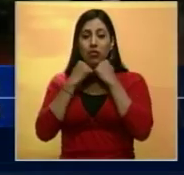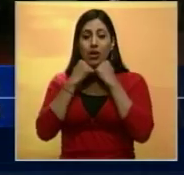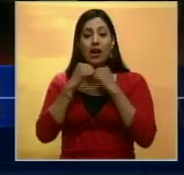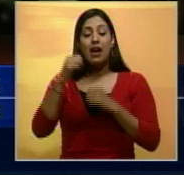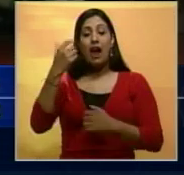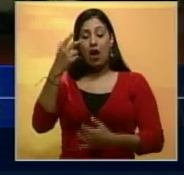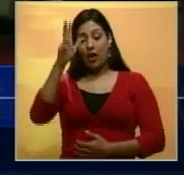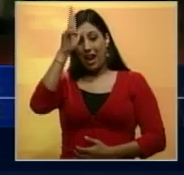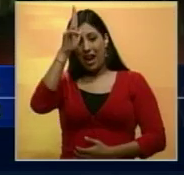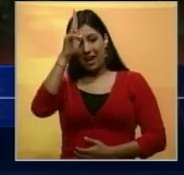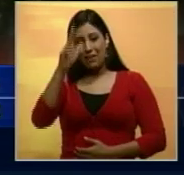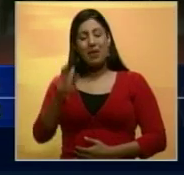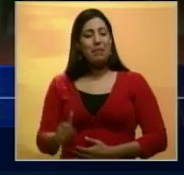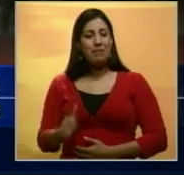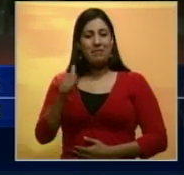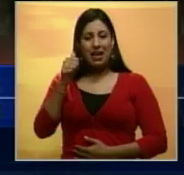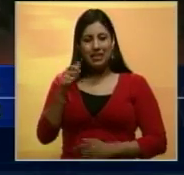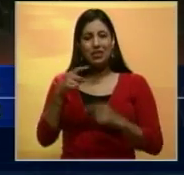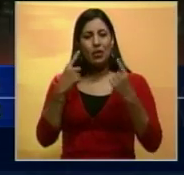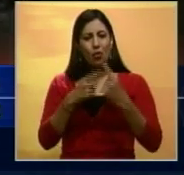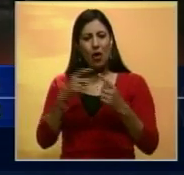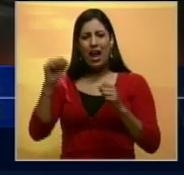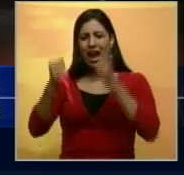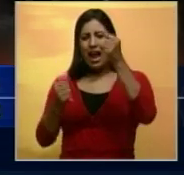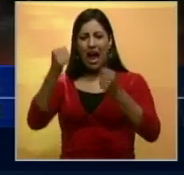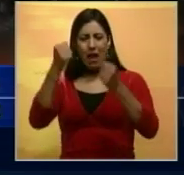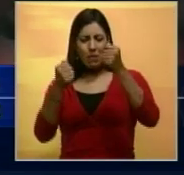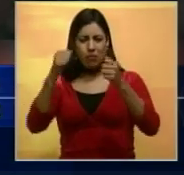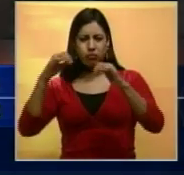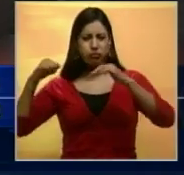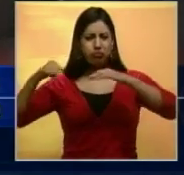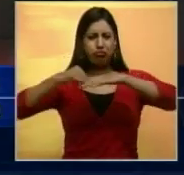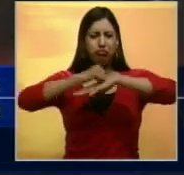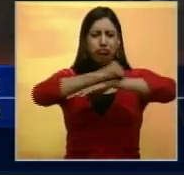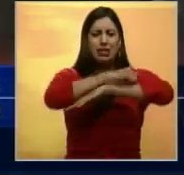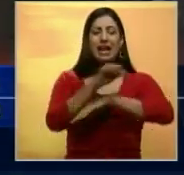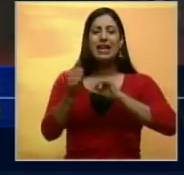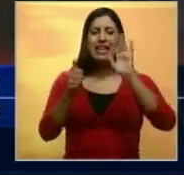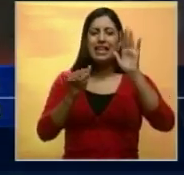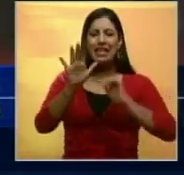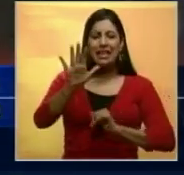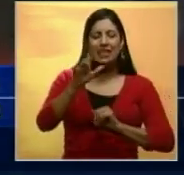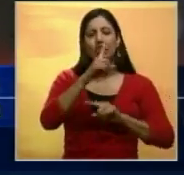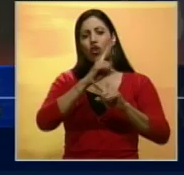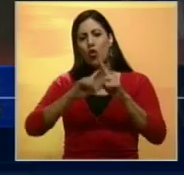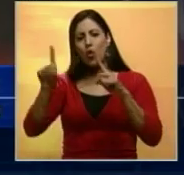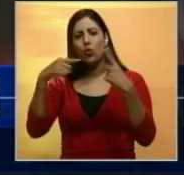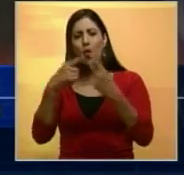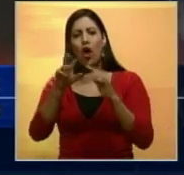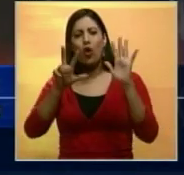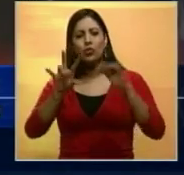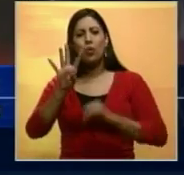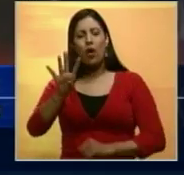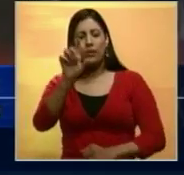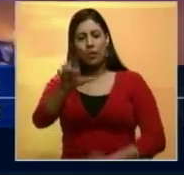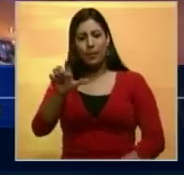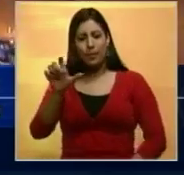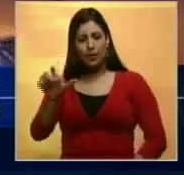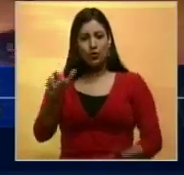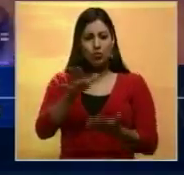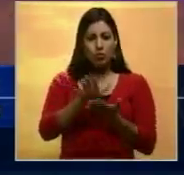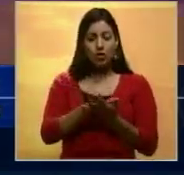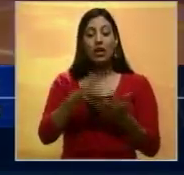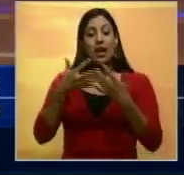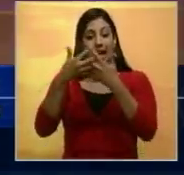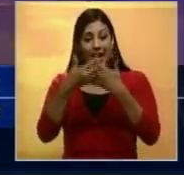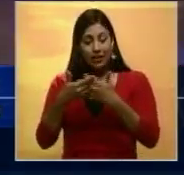Niza fueron escenarios de embestidas con camiones en las que fallecieron 15 y 84 personas respectivamente.